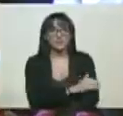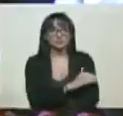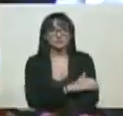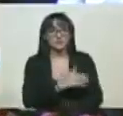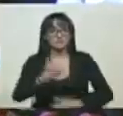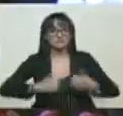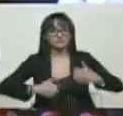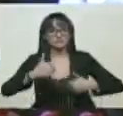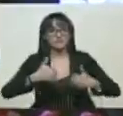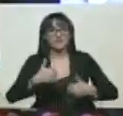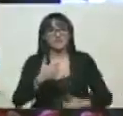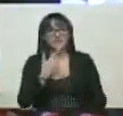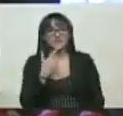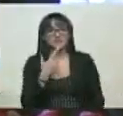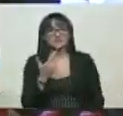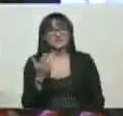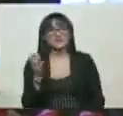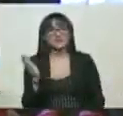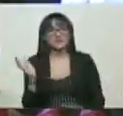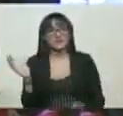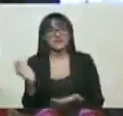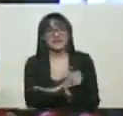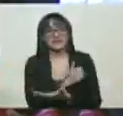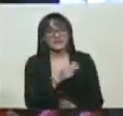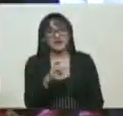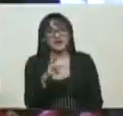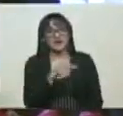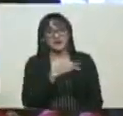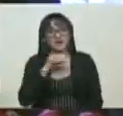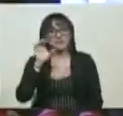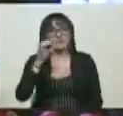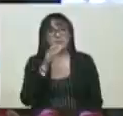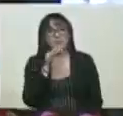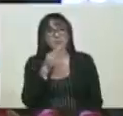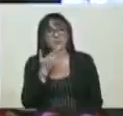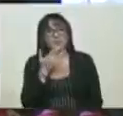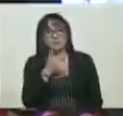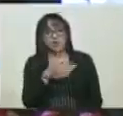que dice que van a eliminar el carnet de la patria si ellos ganan.